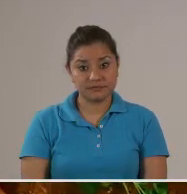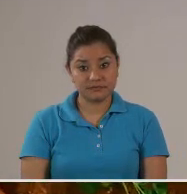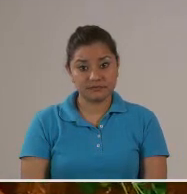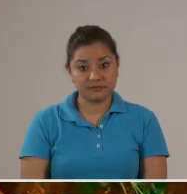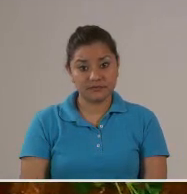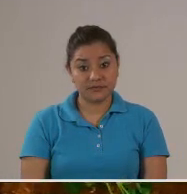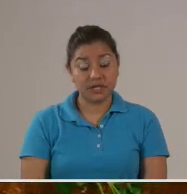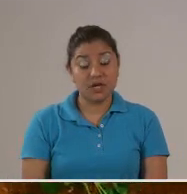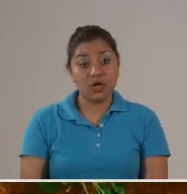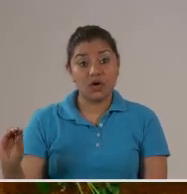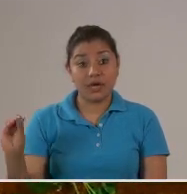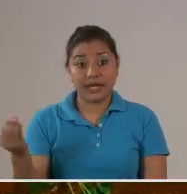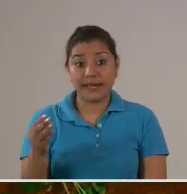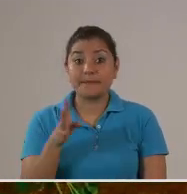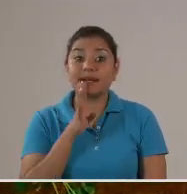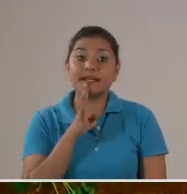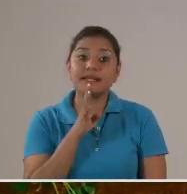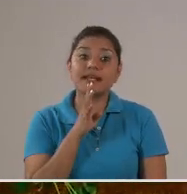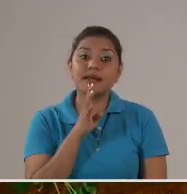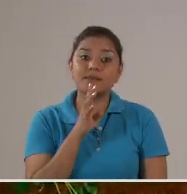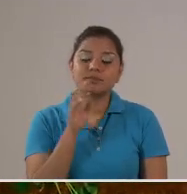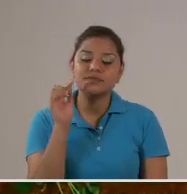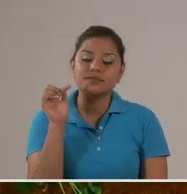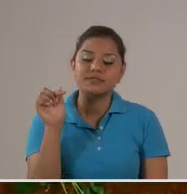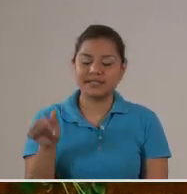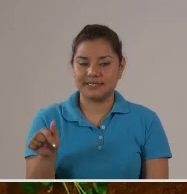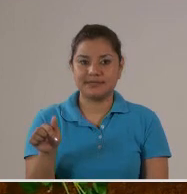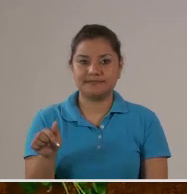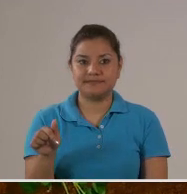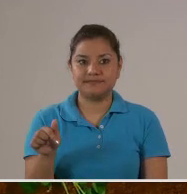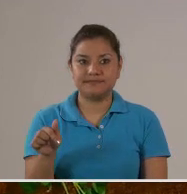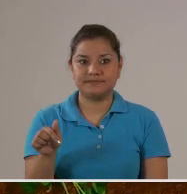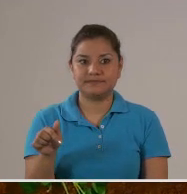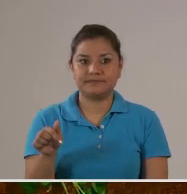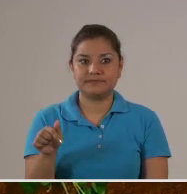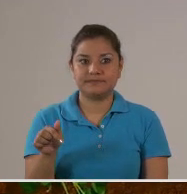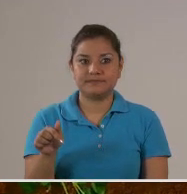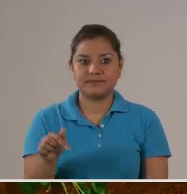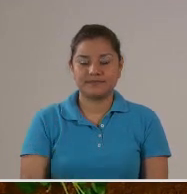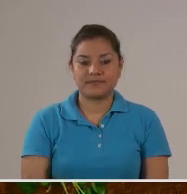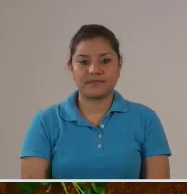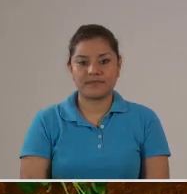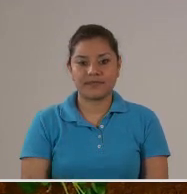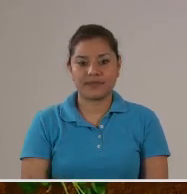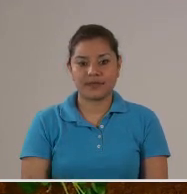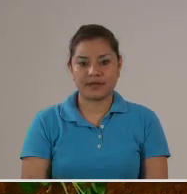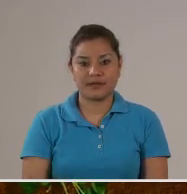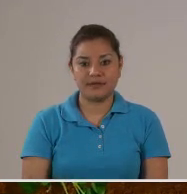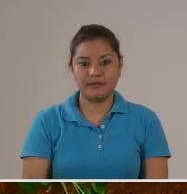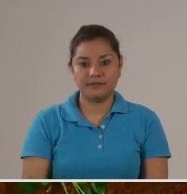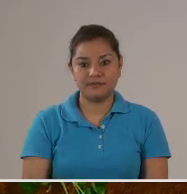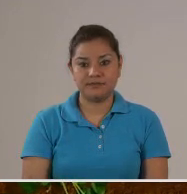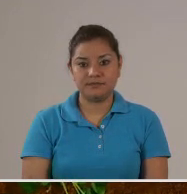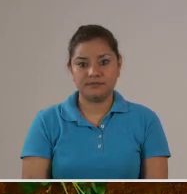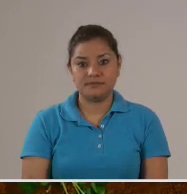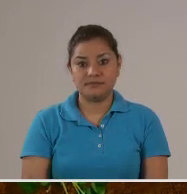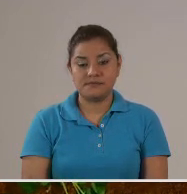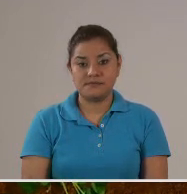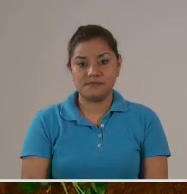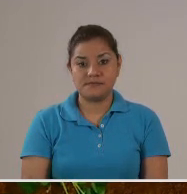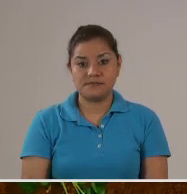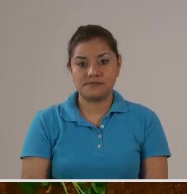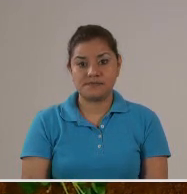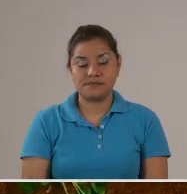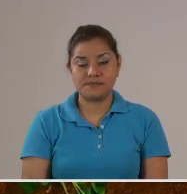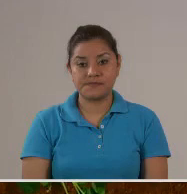lo que platicamos Ya así rápidamente eso y no lo voy a predicar ya lo prediques y lo he venido predicando